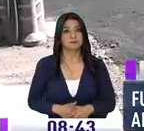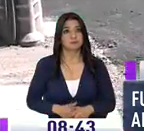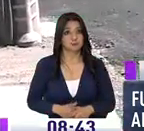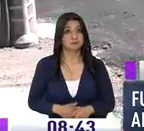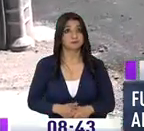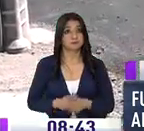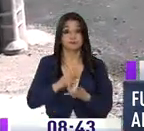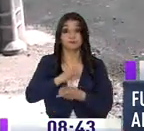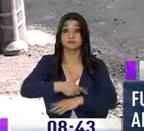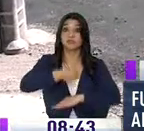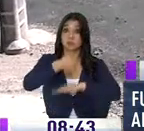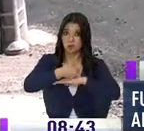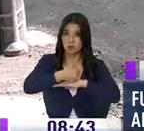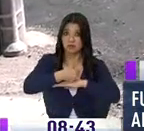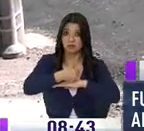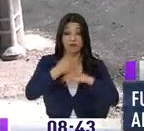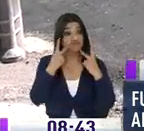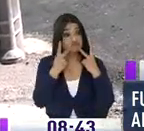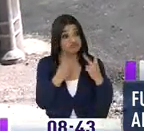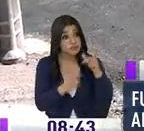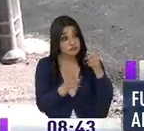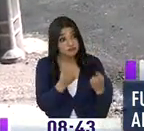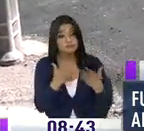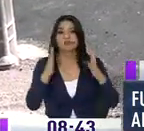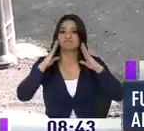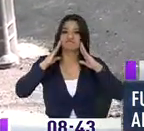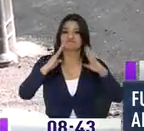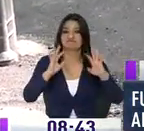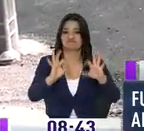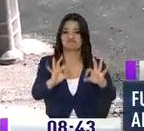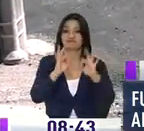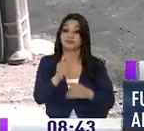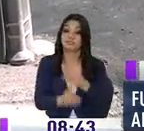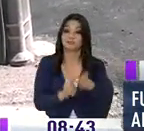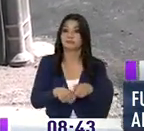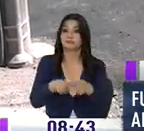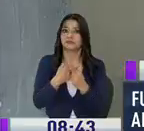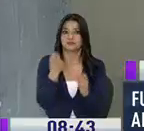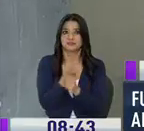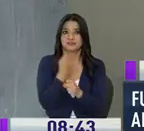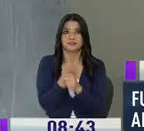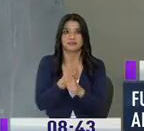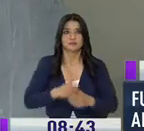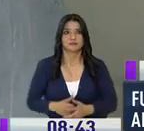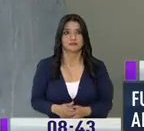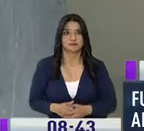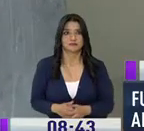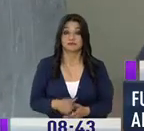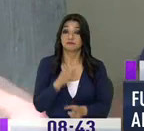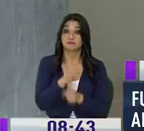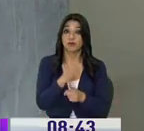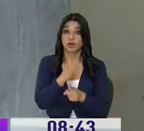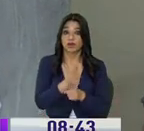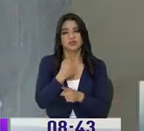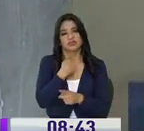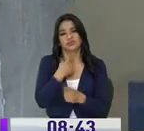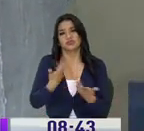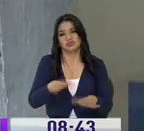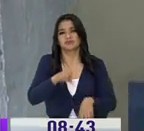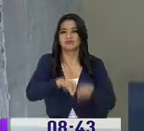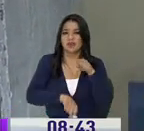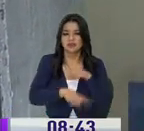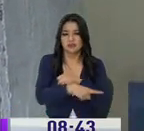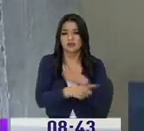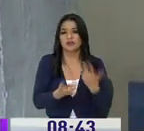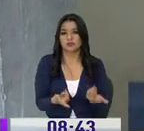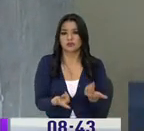Las autoridades escucharon la petición de los vecinos y pocos días después iniciaron los trabajos. Y es por eso que también nos afectaba